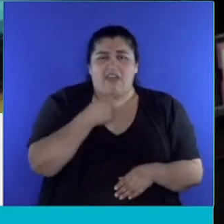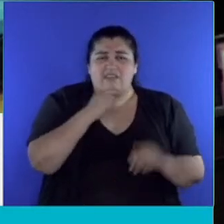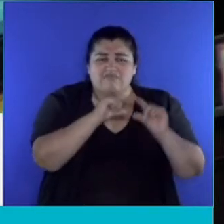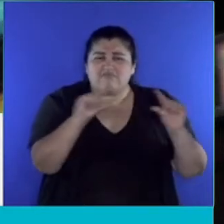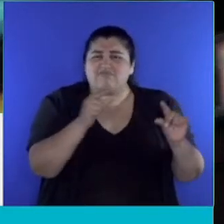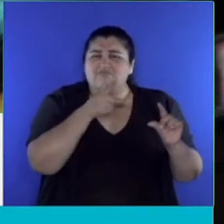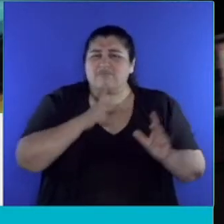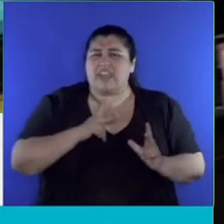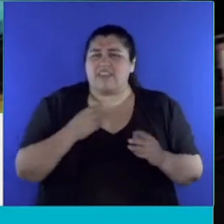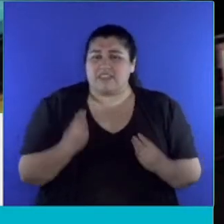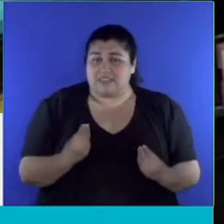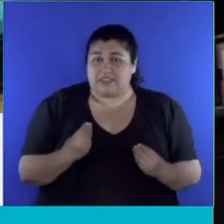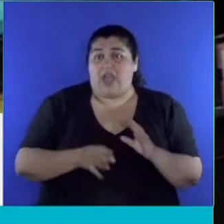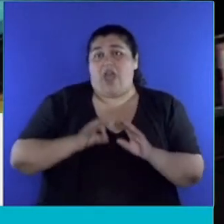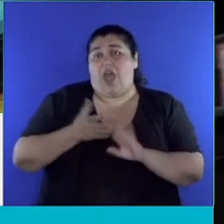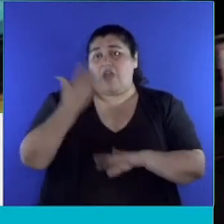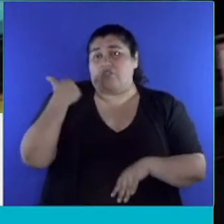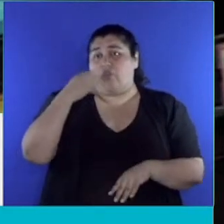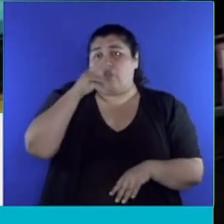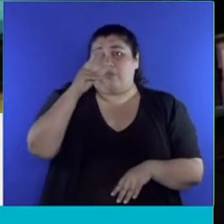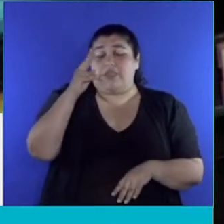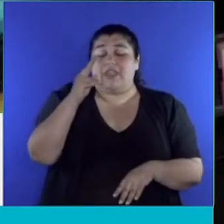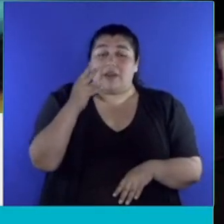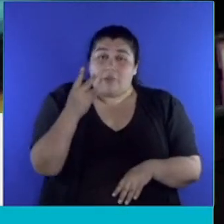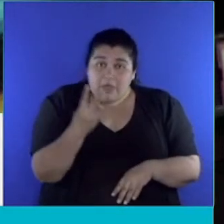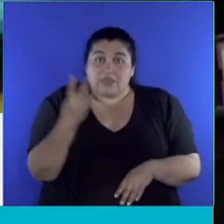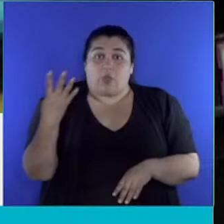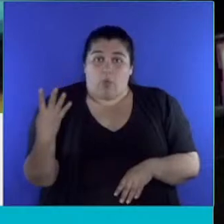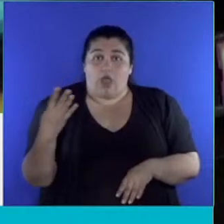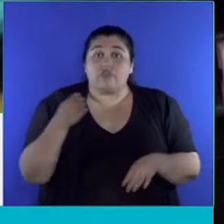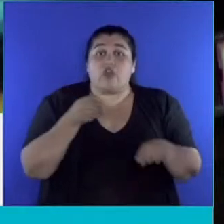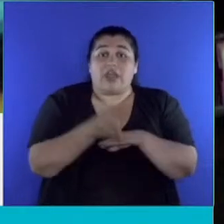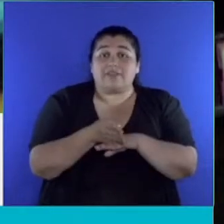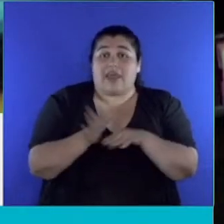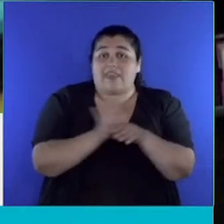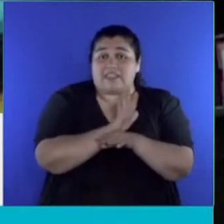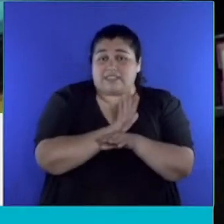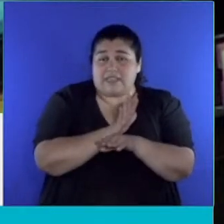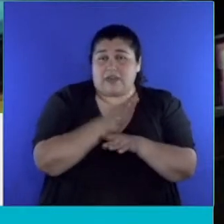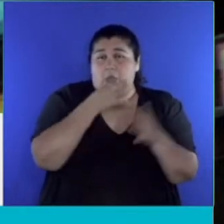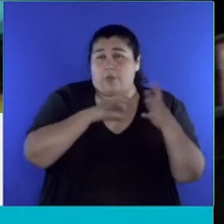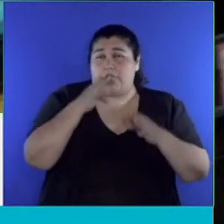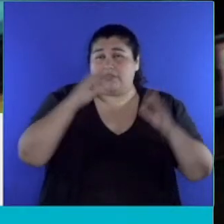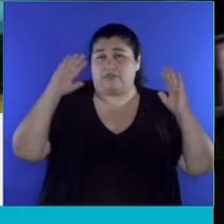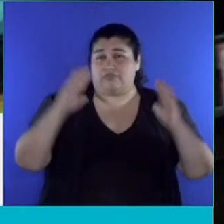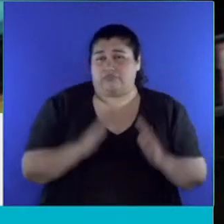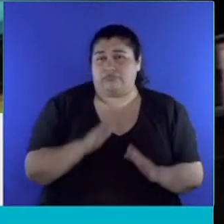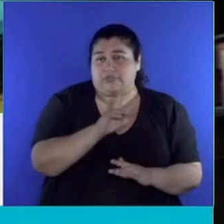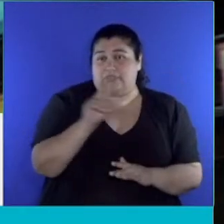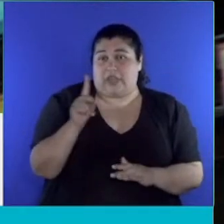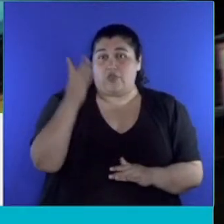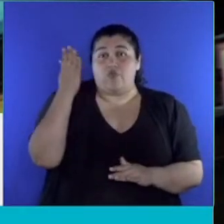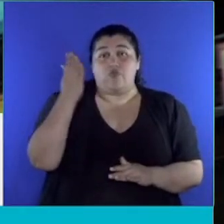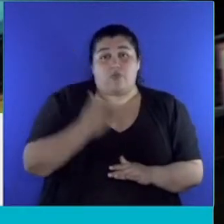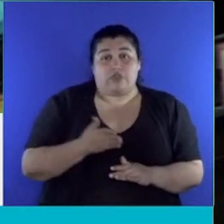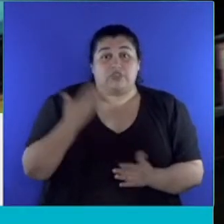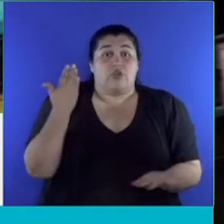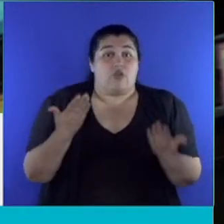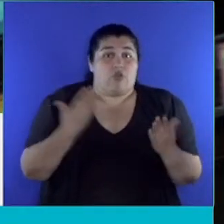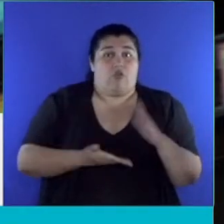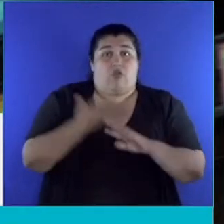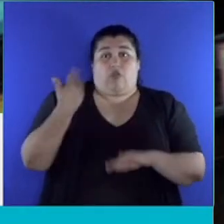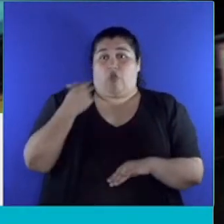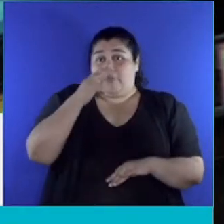Grupo Clarín? Que en el año 2024, ¿sí?, las entradas de cine cayeron un 31% en comparación del 2023.